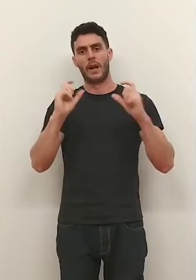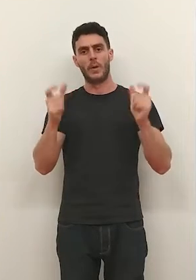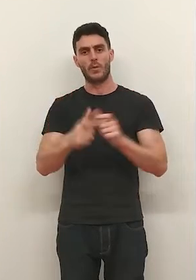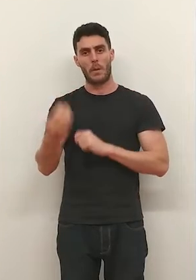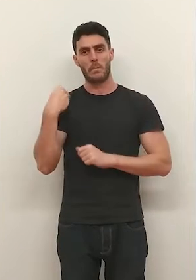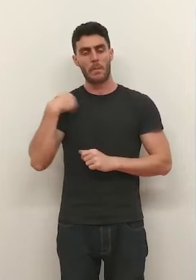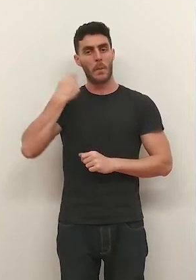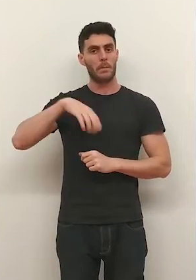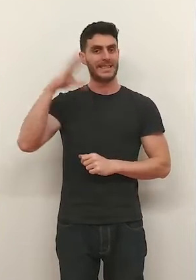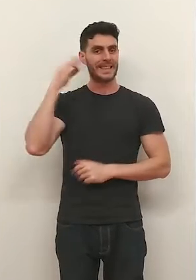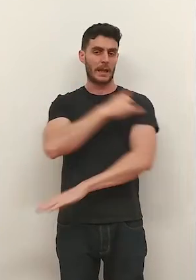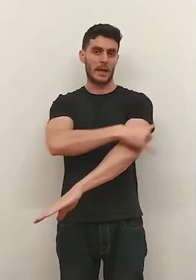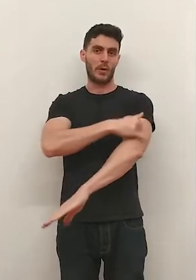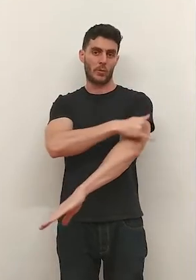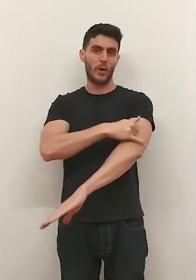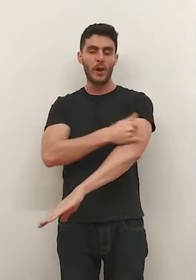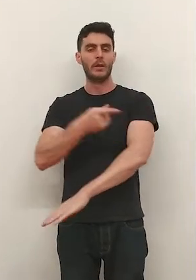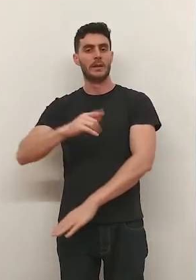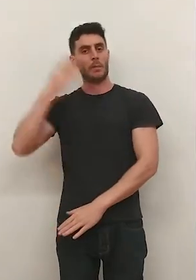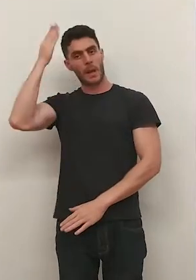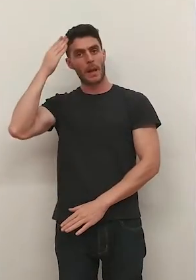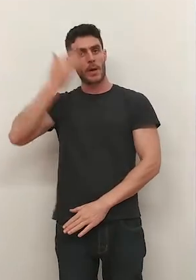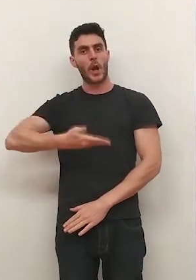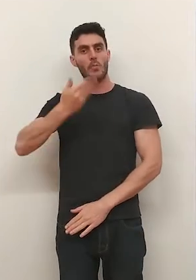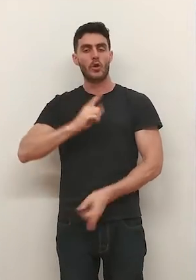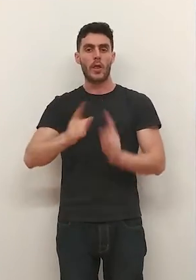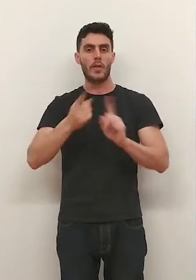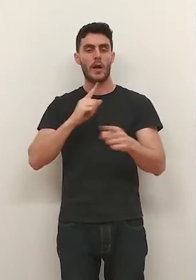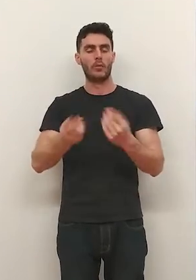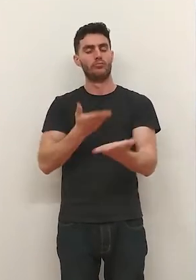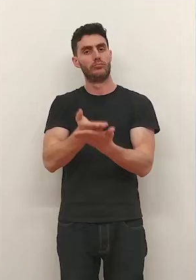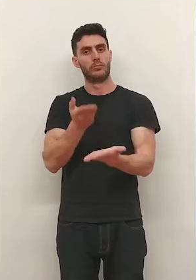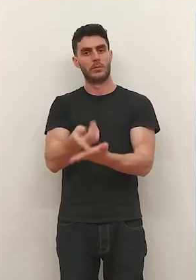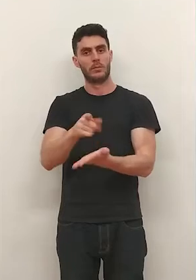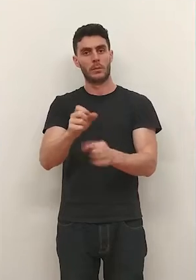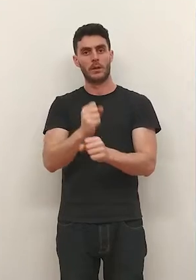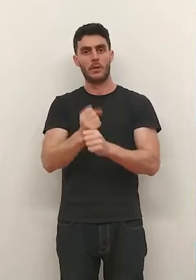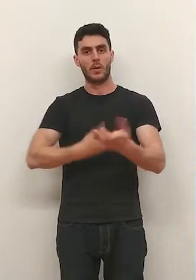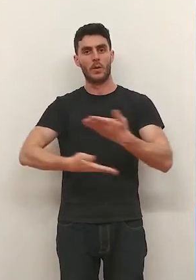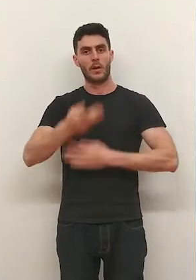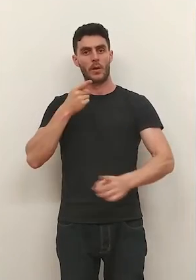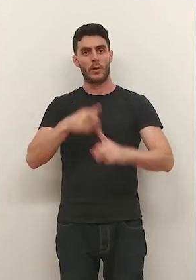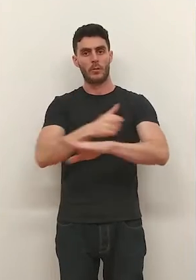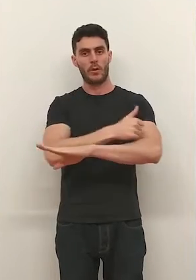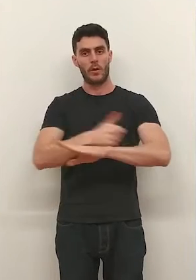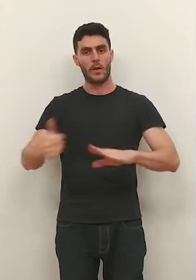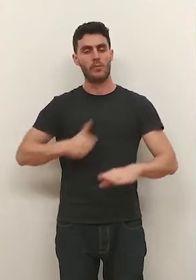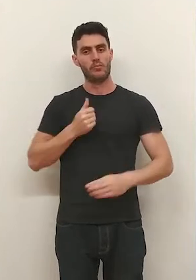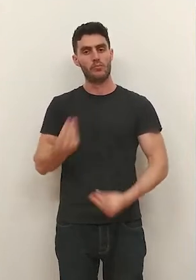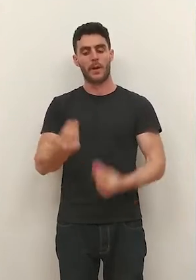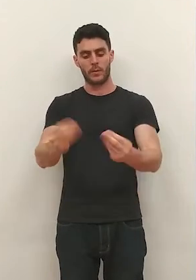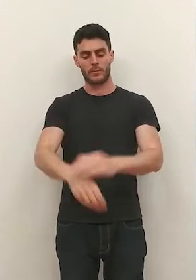Las presidentas de La Rioja y Navarra han reivindicado la importancia del diálogo y del trabajo coordinado para beneficiar a sus